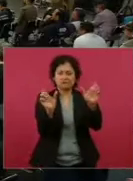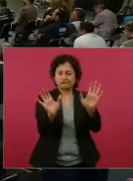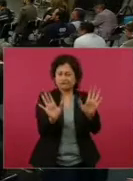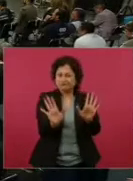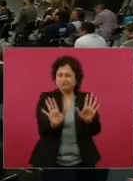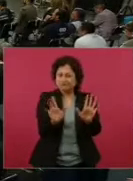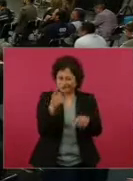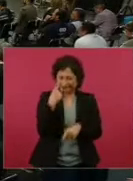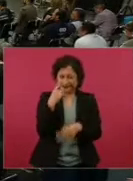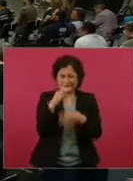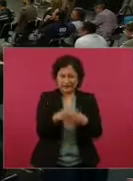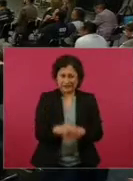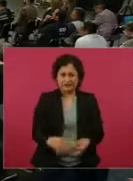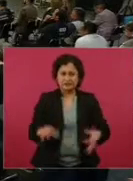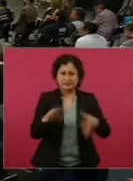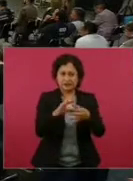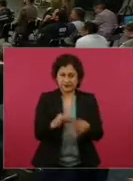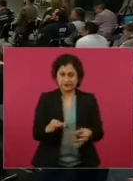El gobierno,